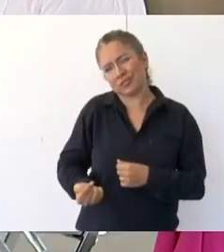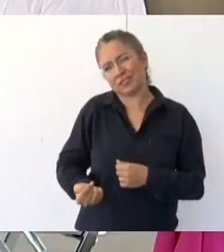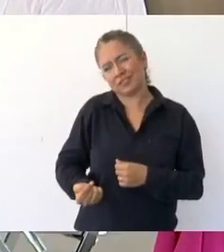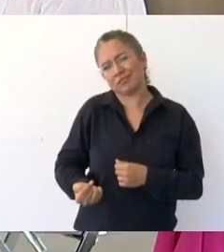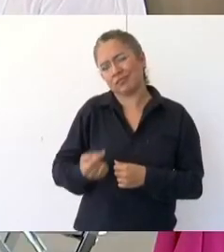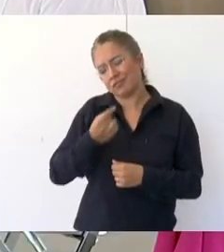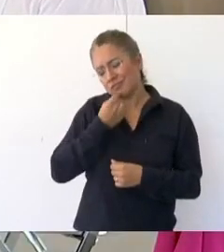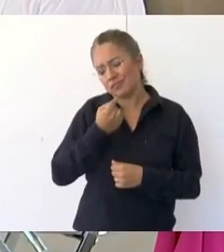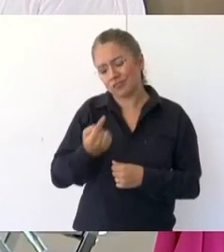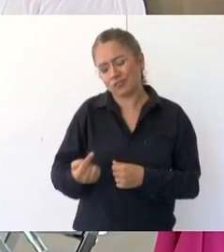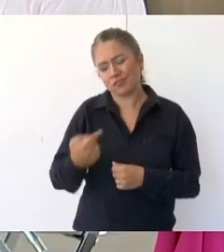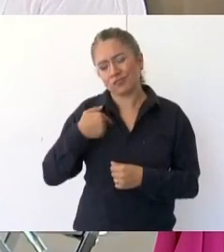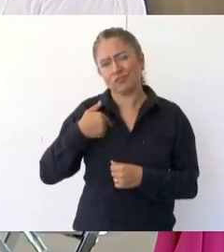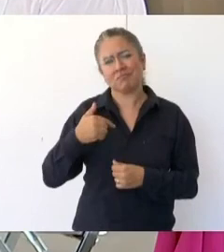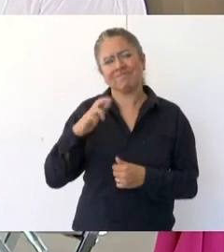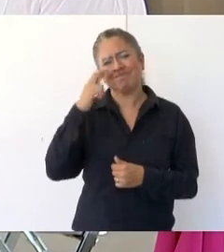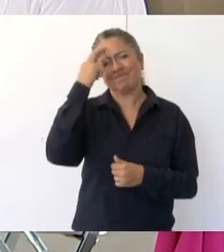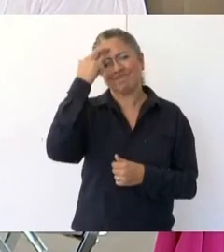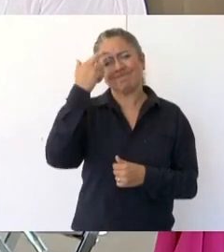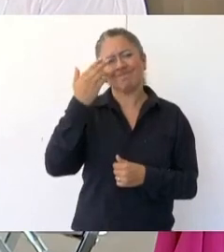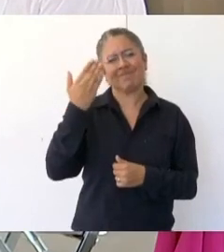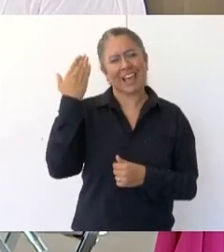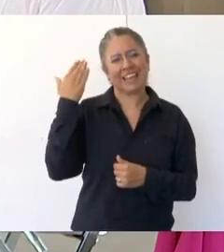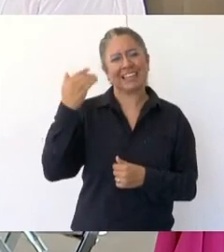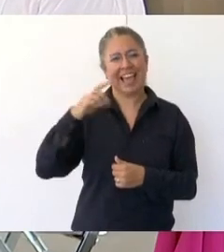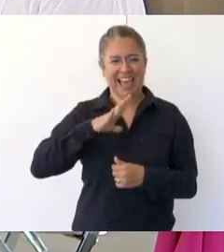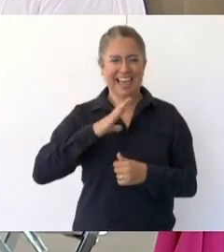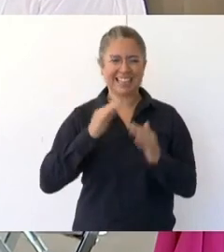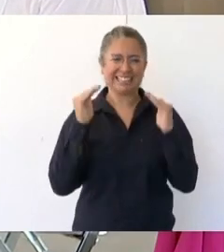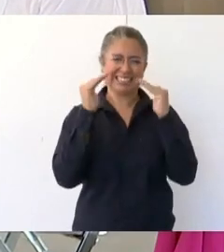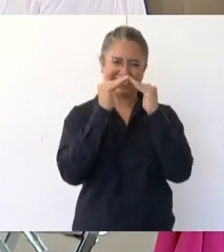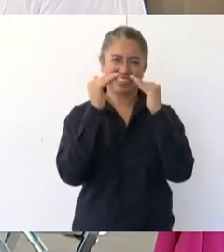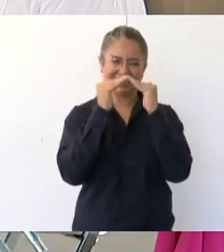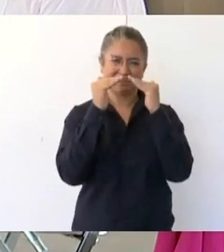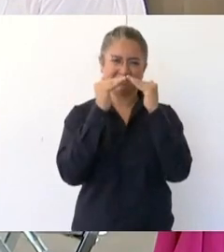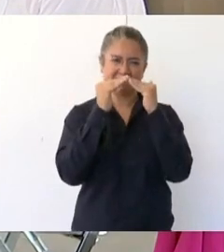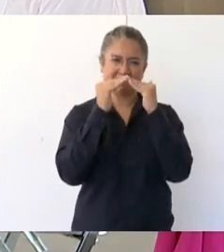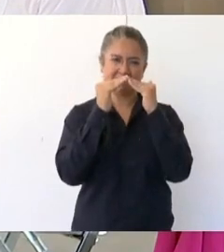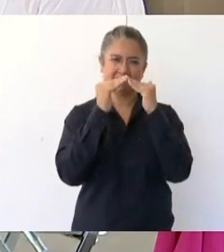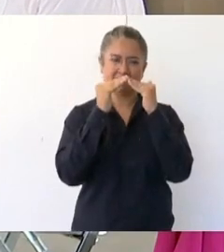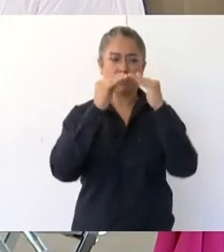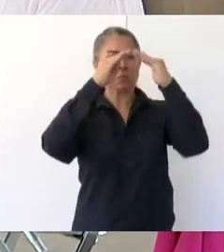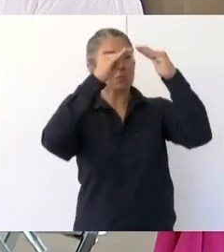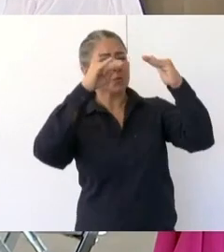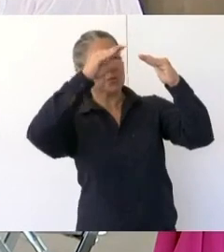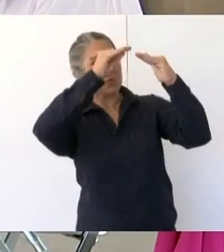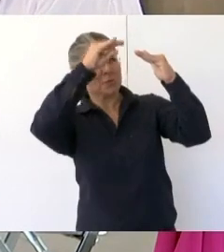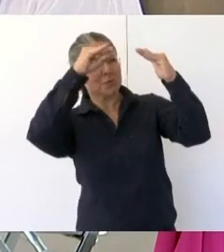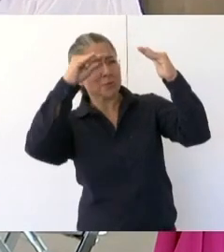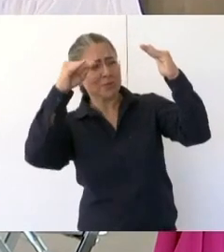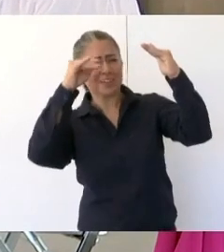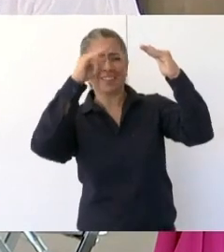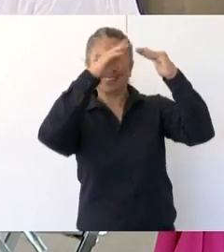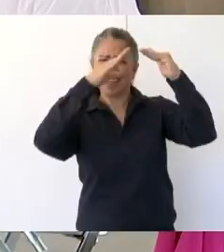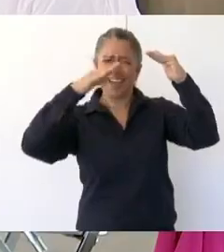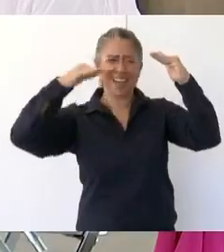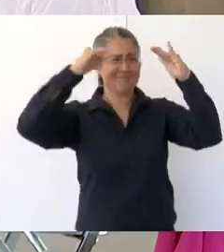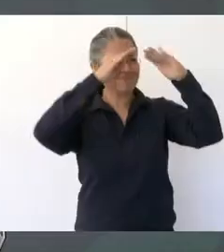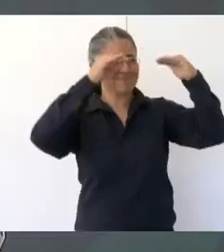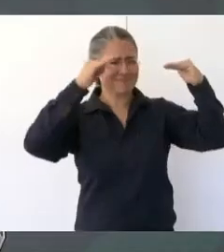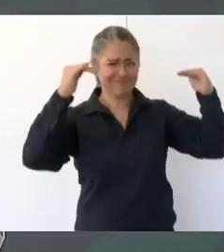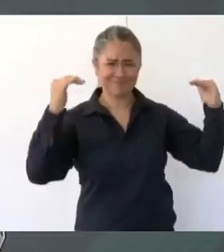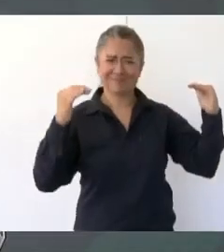y teníamos una casa con tejas y una parte con lámina de